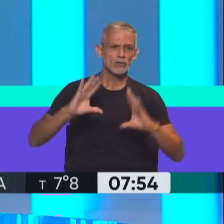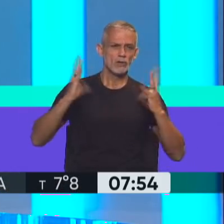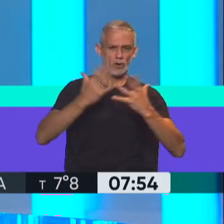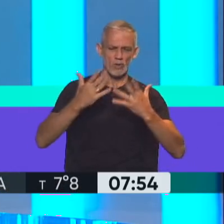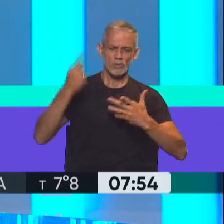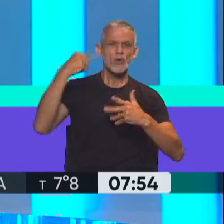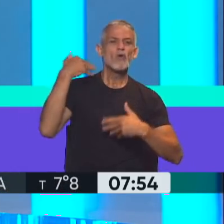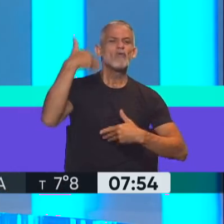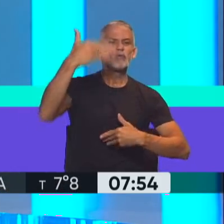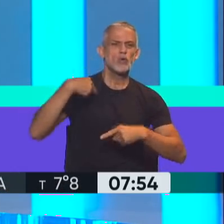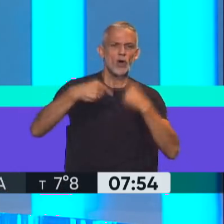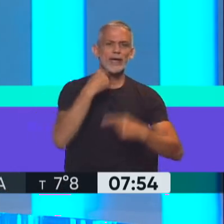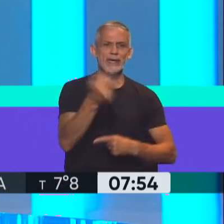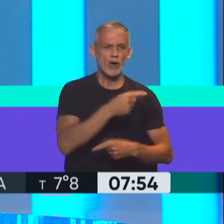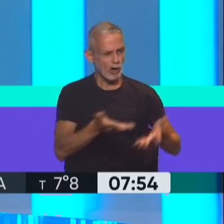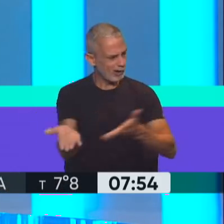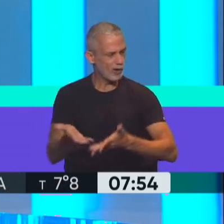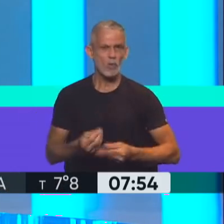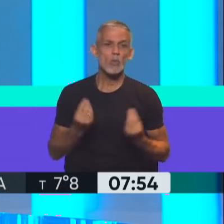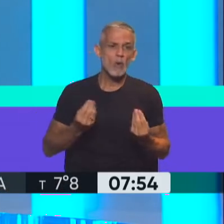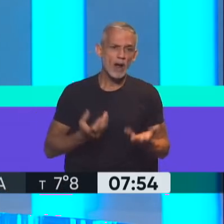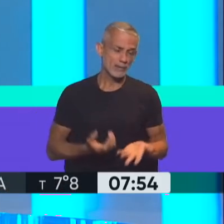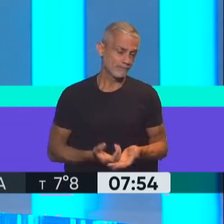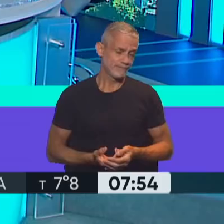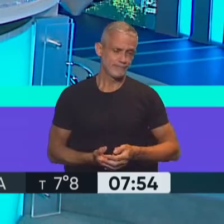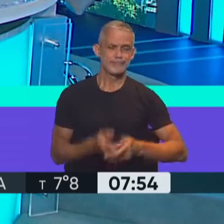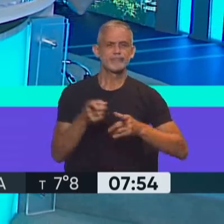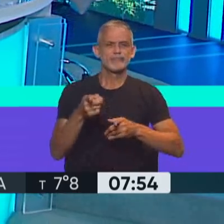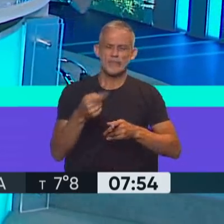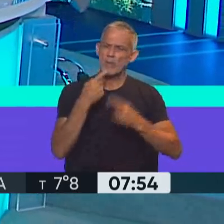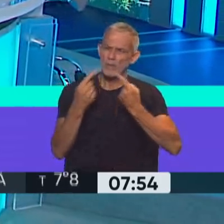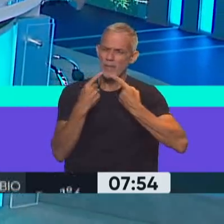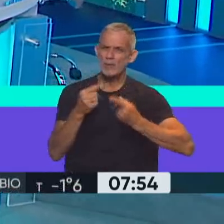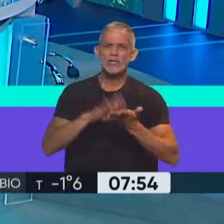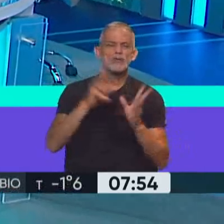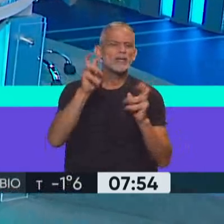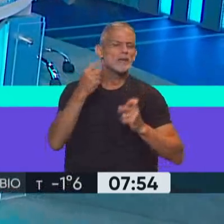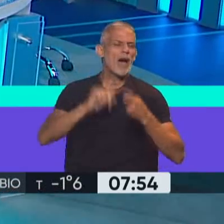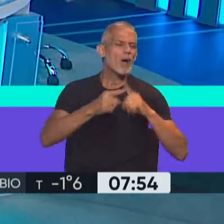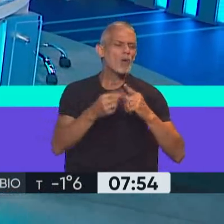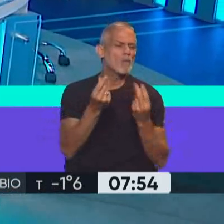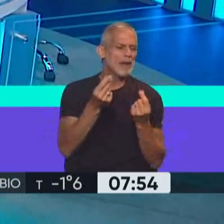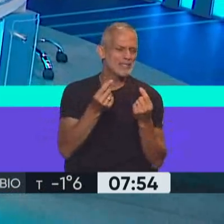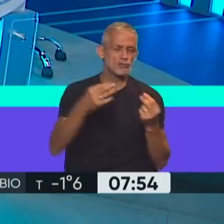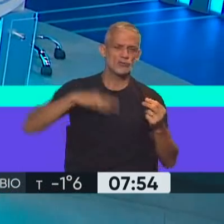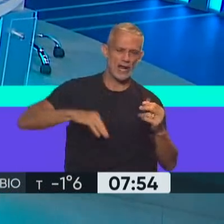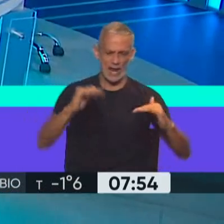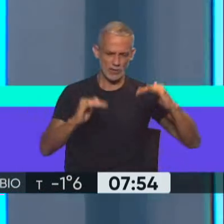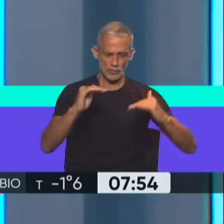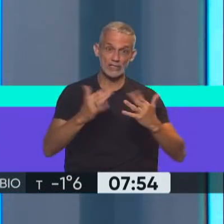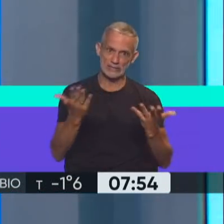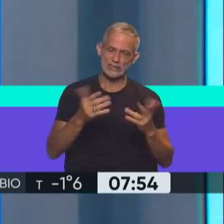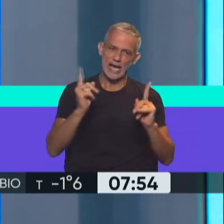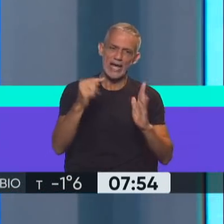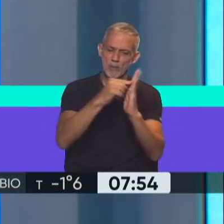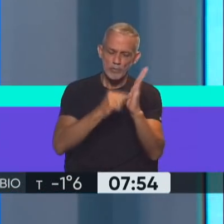a nuestros hijos que argentina le vamos a dejar a nuestros hijos a antonio a texto y consultó por el tema de acuerdo de precios y salarios que es uno de los temas donde hay